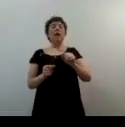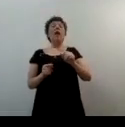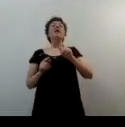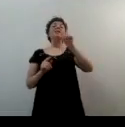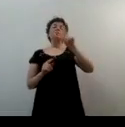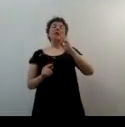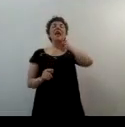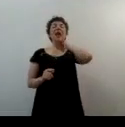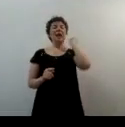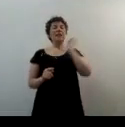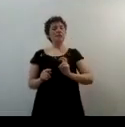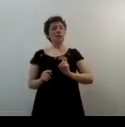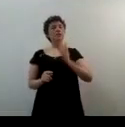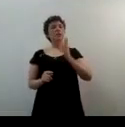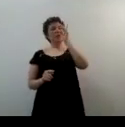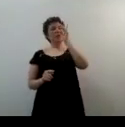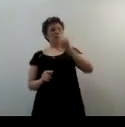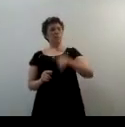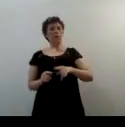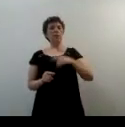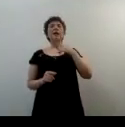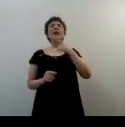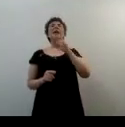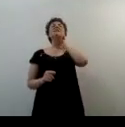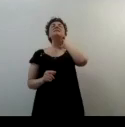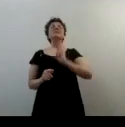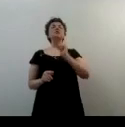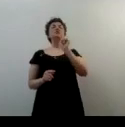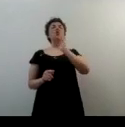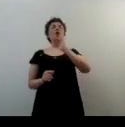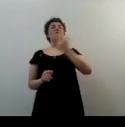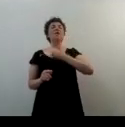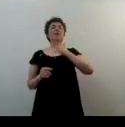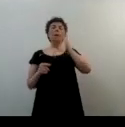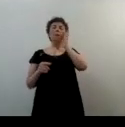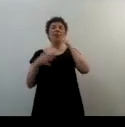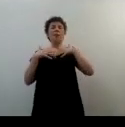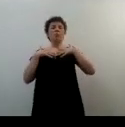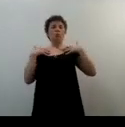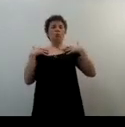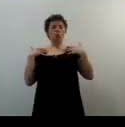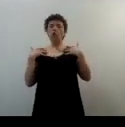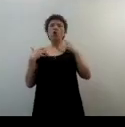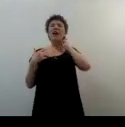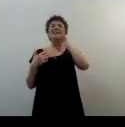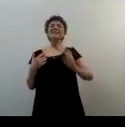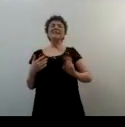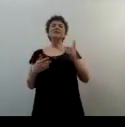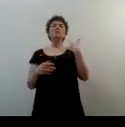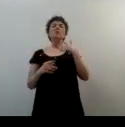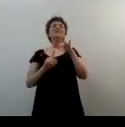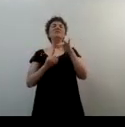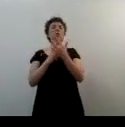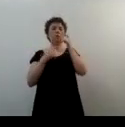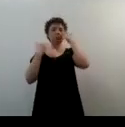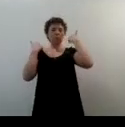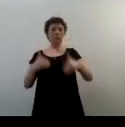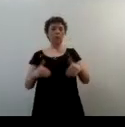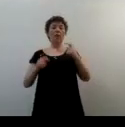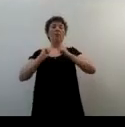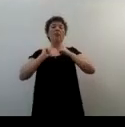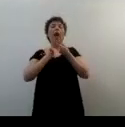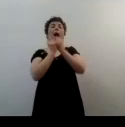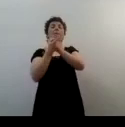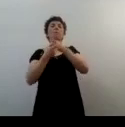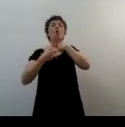que el estrés no solo nos afecta a cómo estamos emocionalmente, el estrés es una situación fisiológica, o sea, hay un cambio hormonal. Entonces, claro, hay un